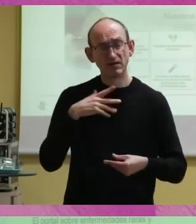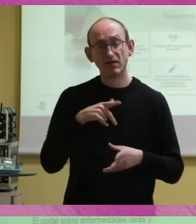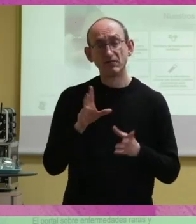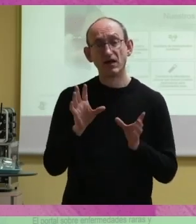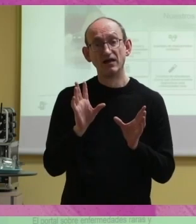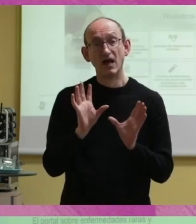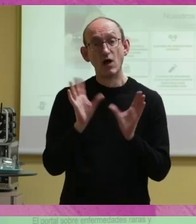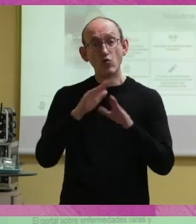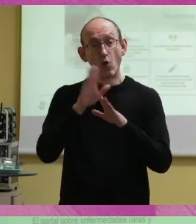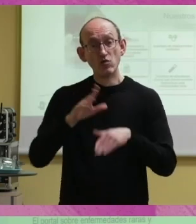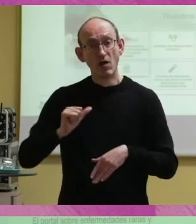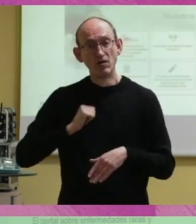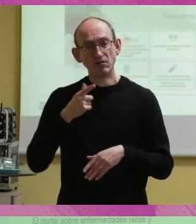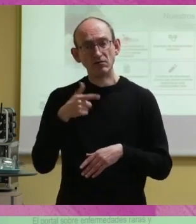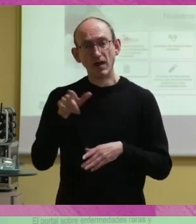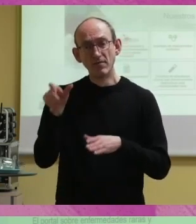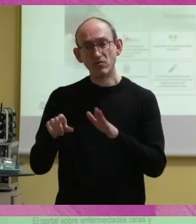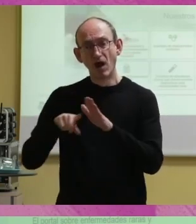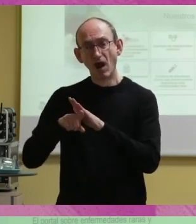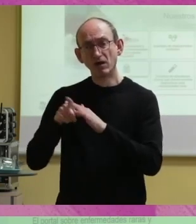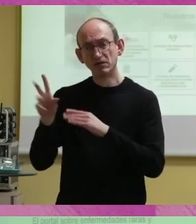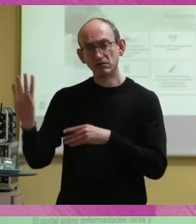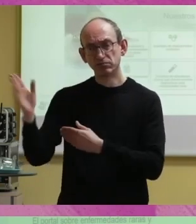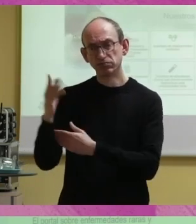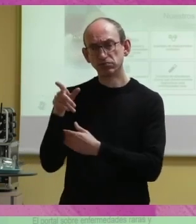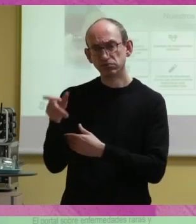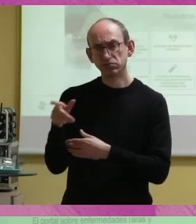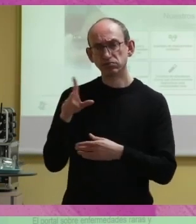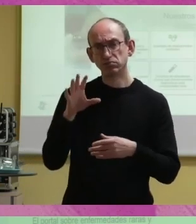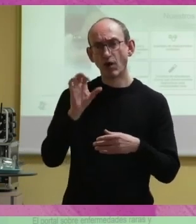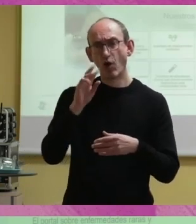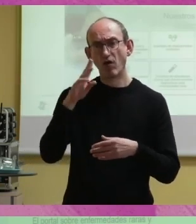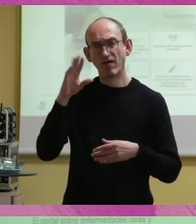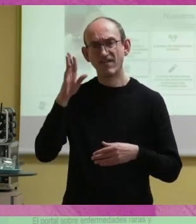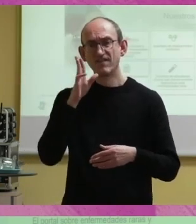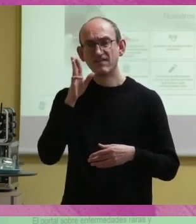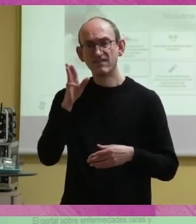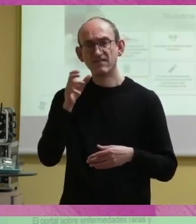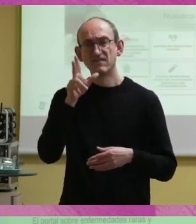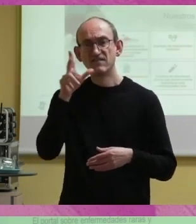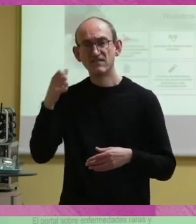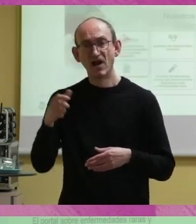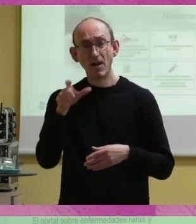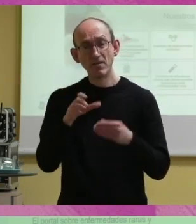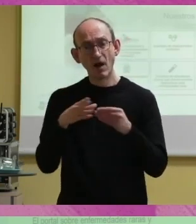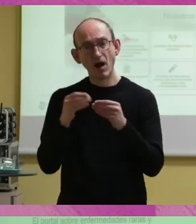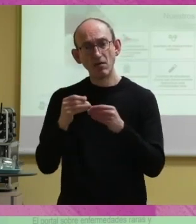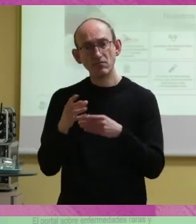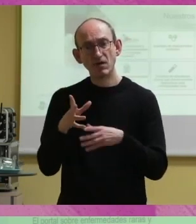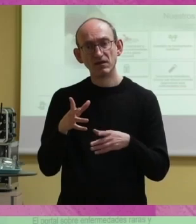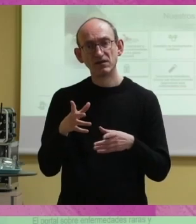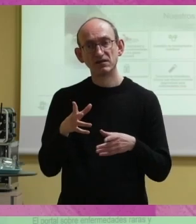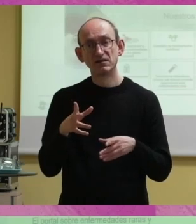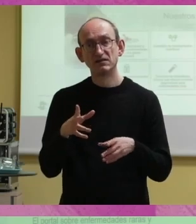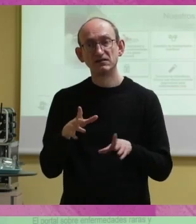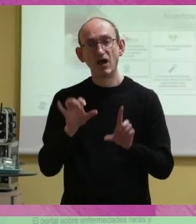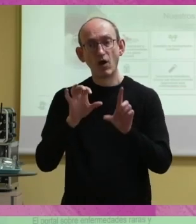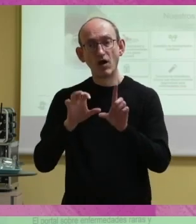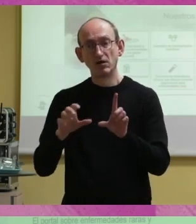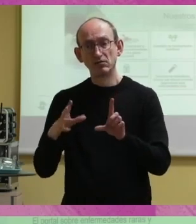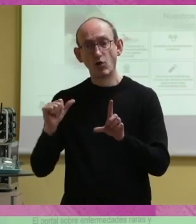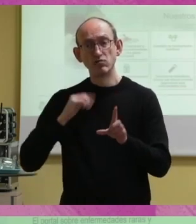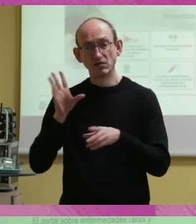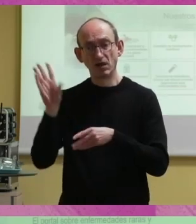minoritarias de mi hospital me presentaban a un gestor que está introduciendo los ORFAs y de los pacientes en el SAP hospitalario. Digo,